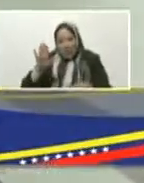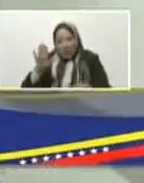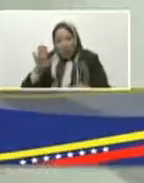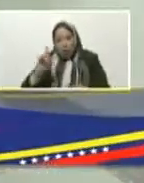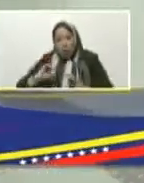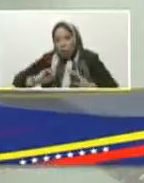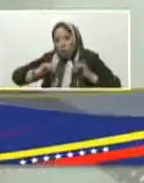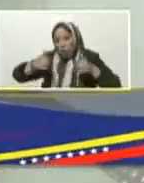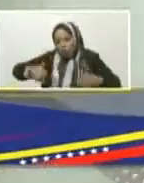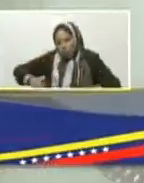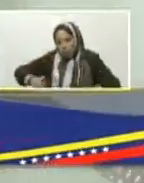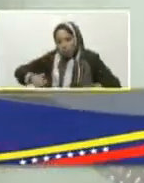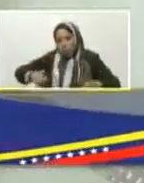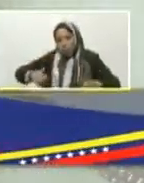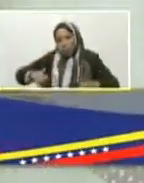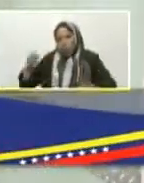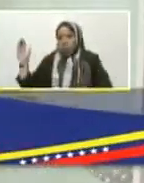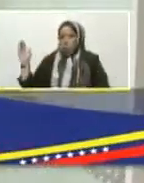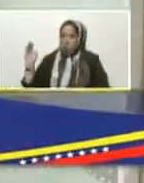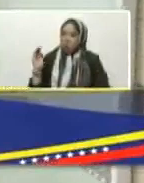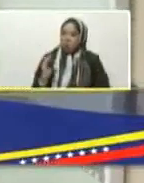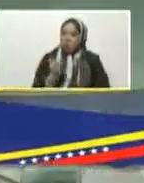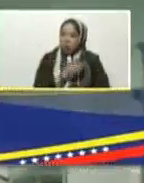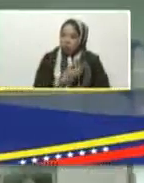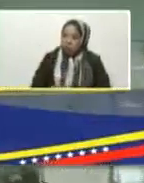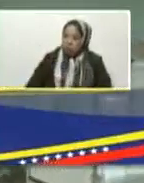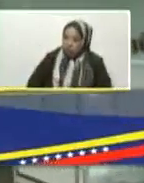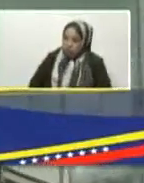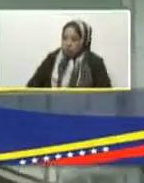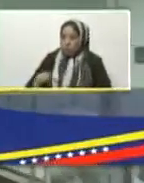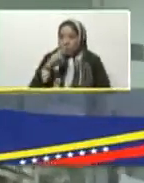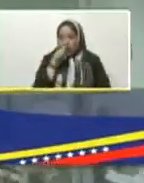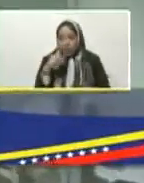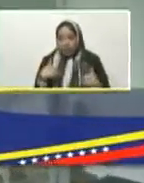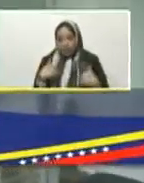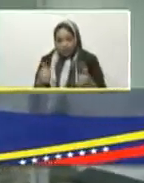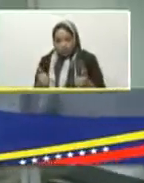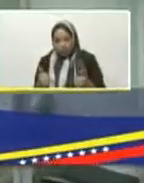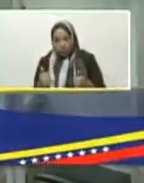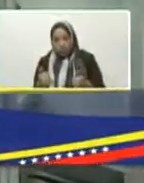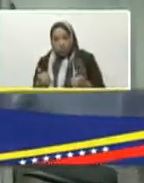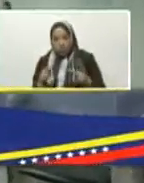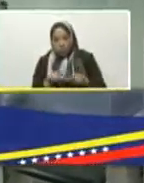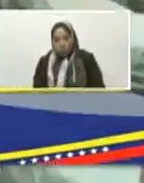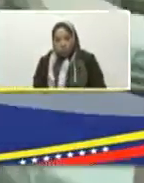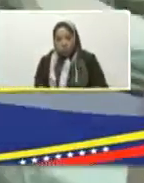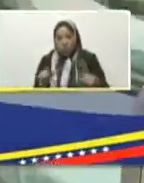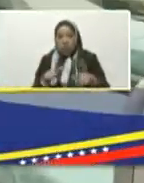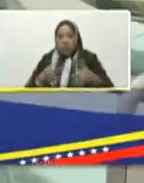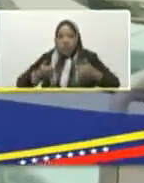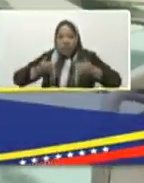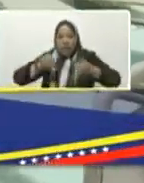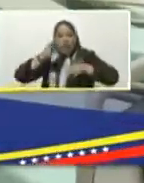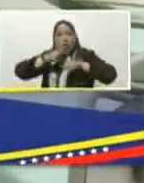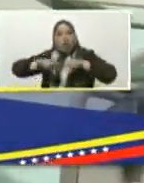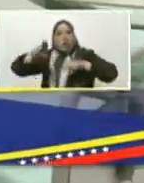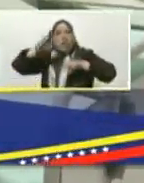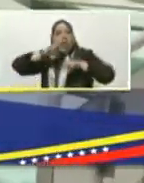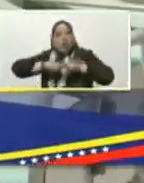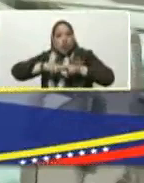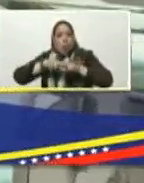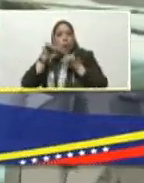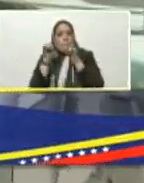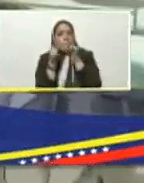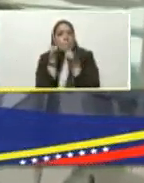inauguró aquí, con su presencia, nos dio el honor de visitar este centro de salud, la unidad de neonatología, donde también tenemos